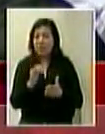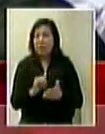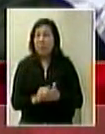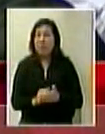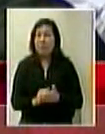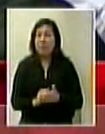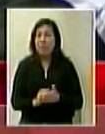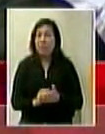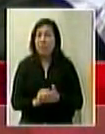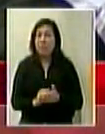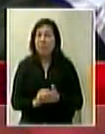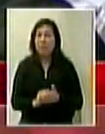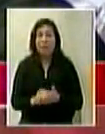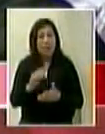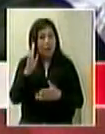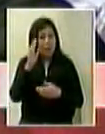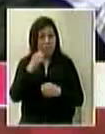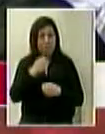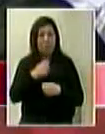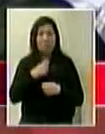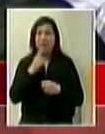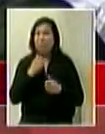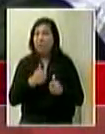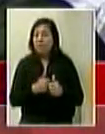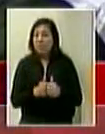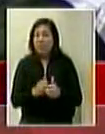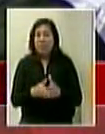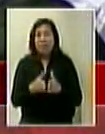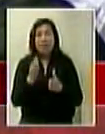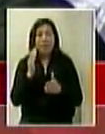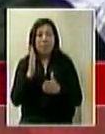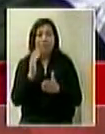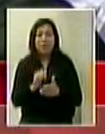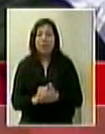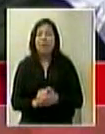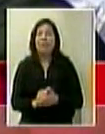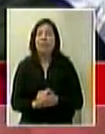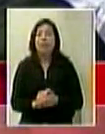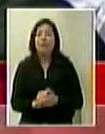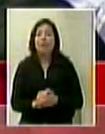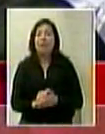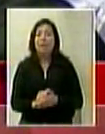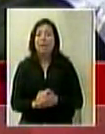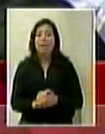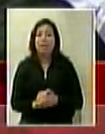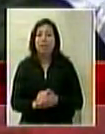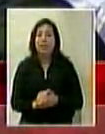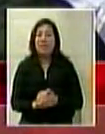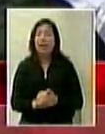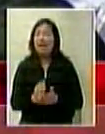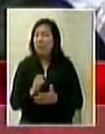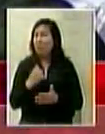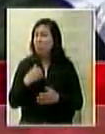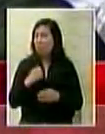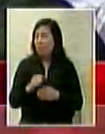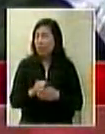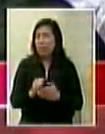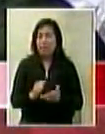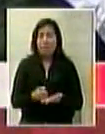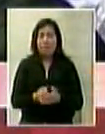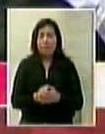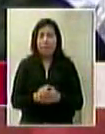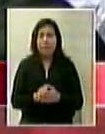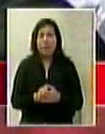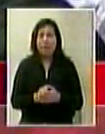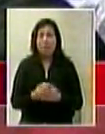inteligencia de la policía para hacer seguimiento de las grandes bandas de criminalidad. Y a internos como Humala hay que aplicarle, pues,